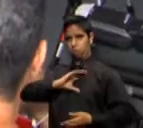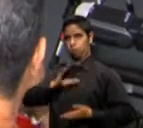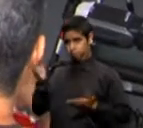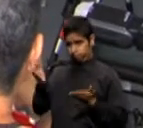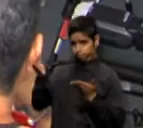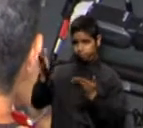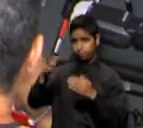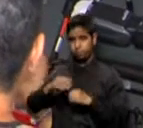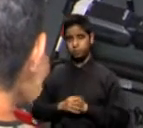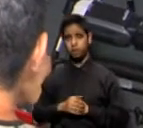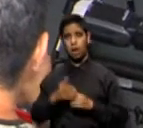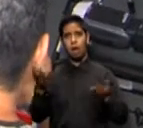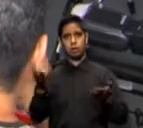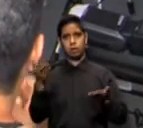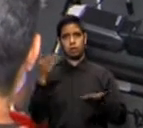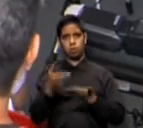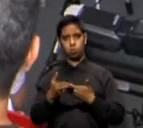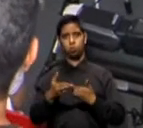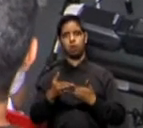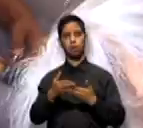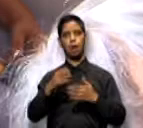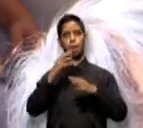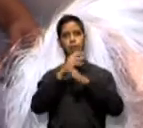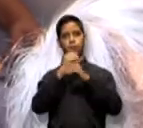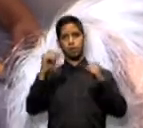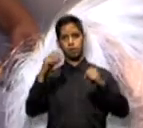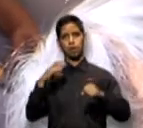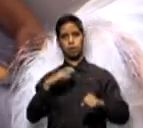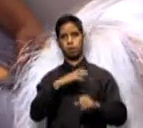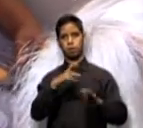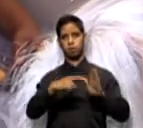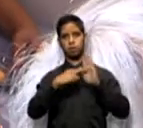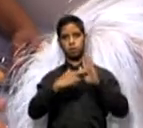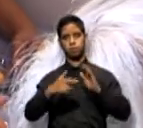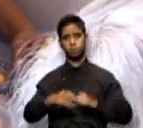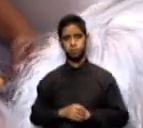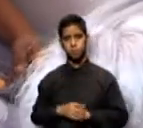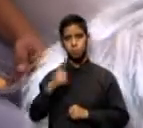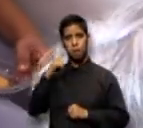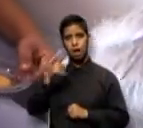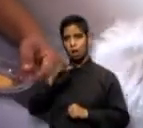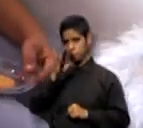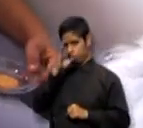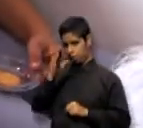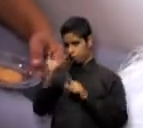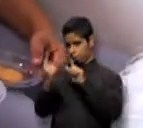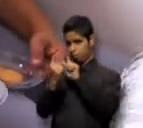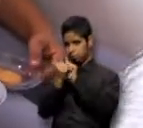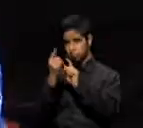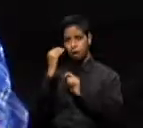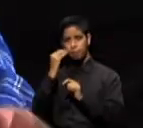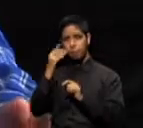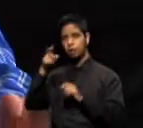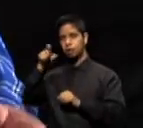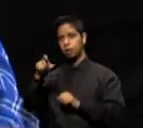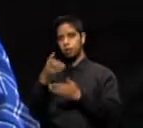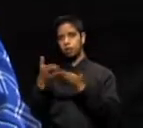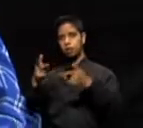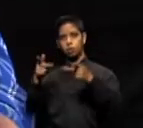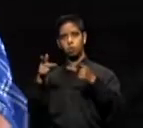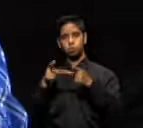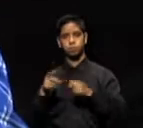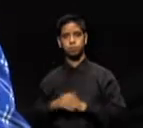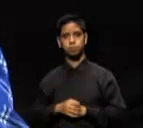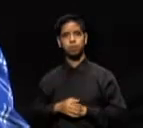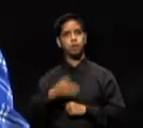presidente de la Cámara de Representantes para conocer de primera mano el fin y las necesidades de esta institución. Estas son las